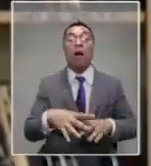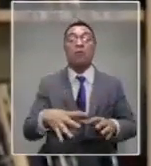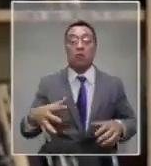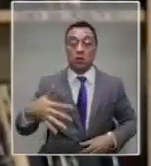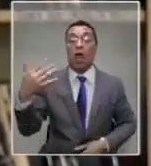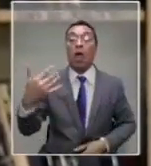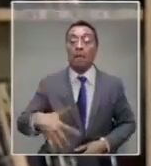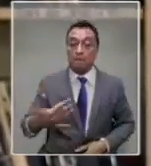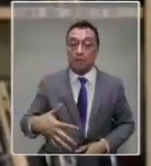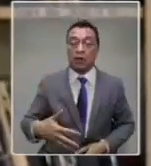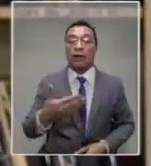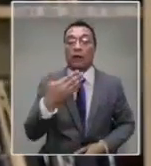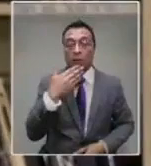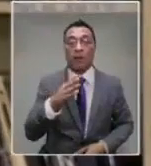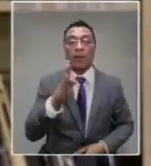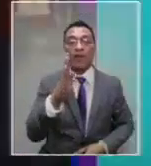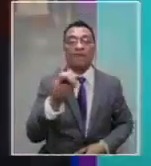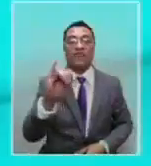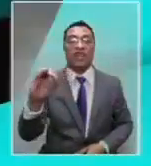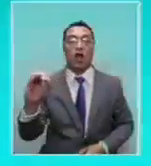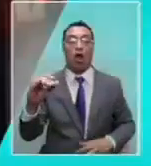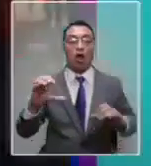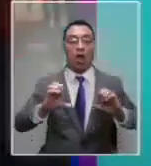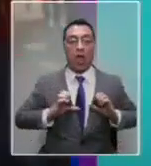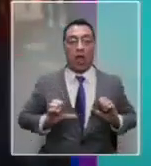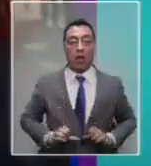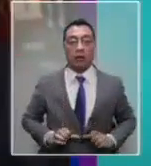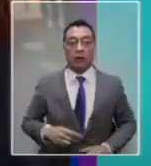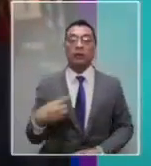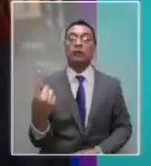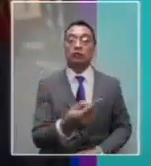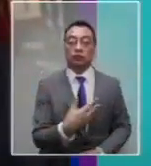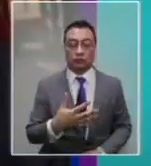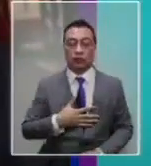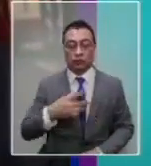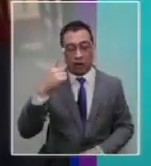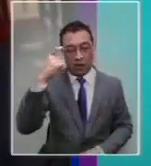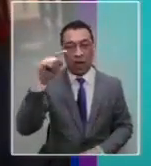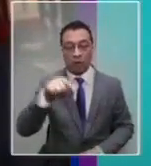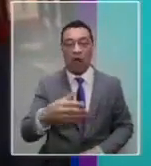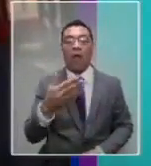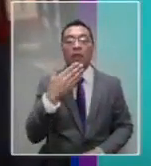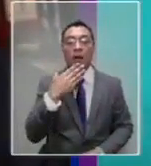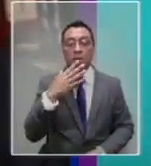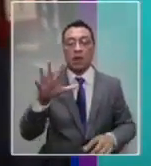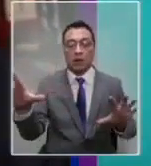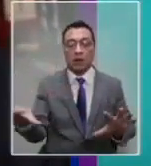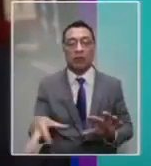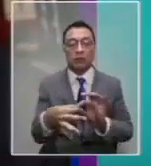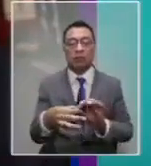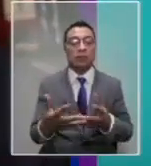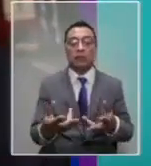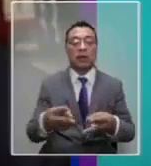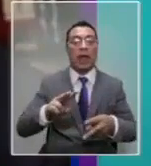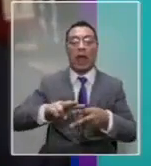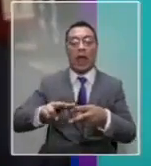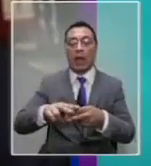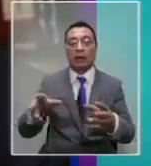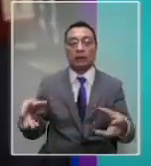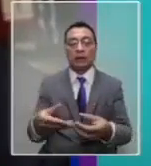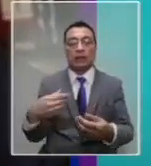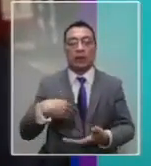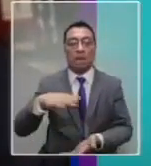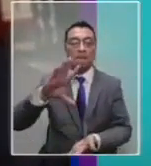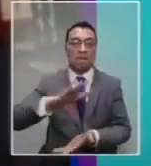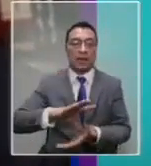nos interesa mucho es el tema de la bioética. Nosotros creemos que eso también forma parte del quehacer, ¿no es